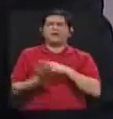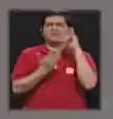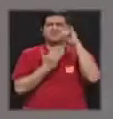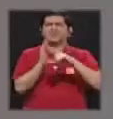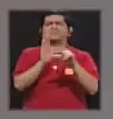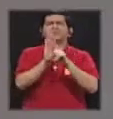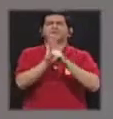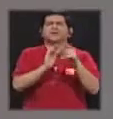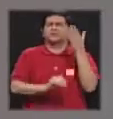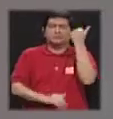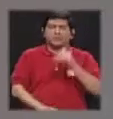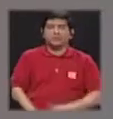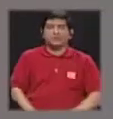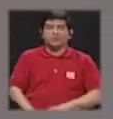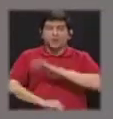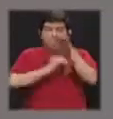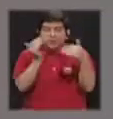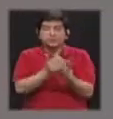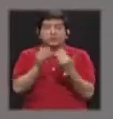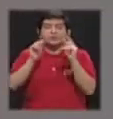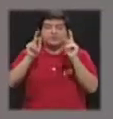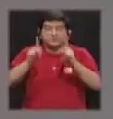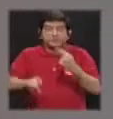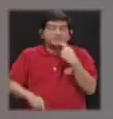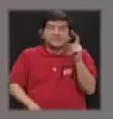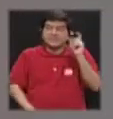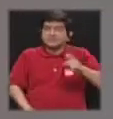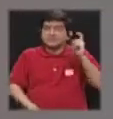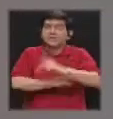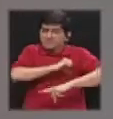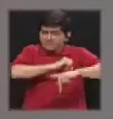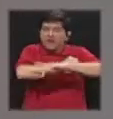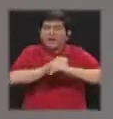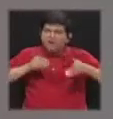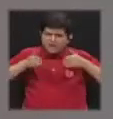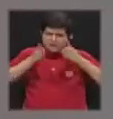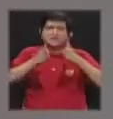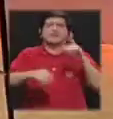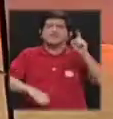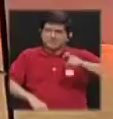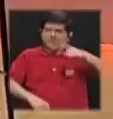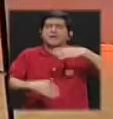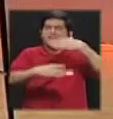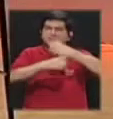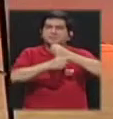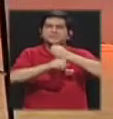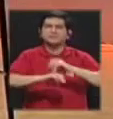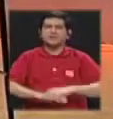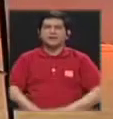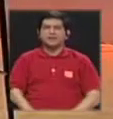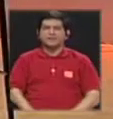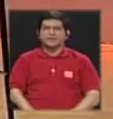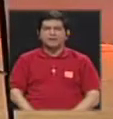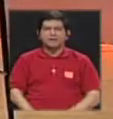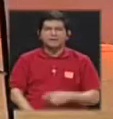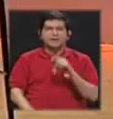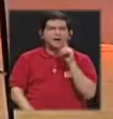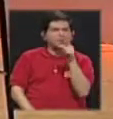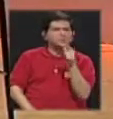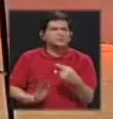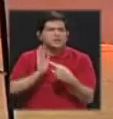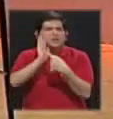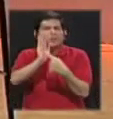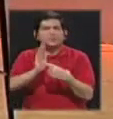ley? Que todos dicen que es muy necesario para el país y que la carretera tiene que hacerse. Lo comienzan a pintar a usted como